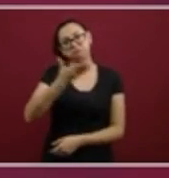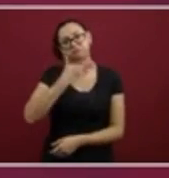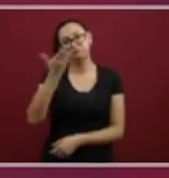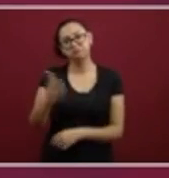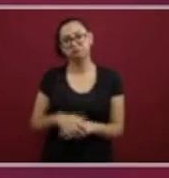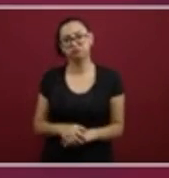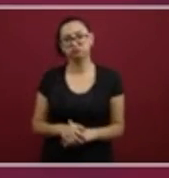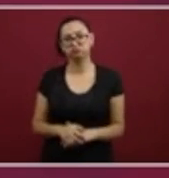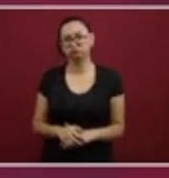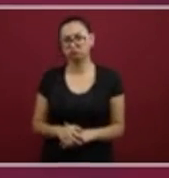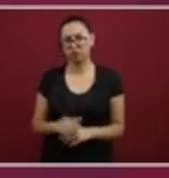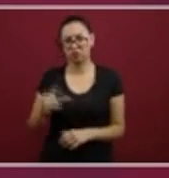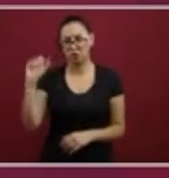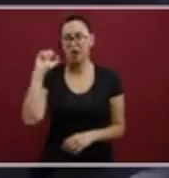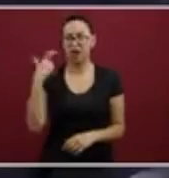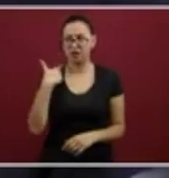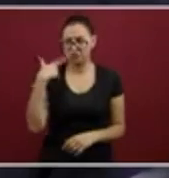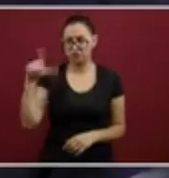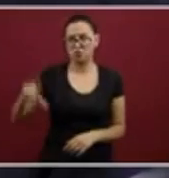en los gobiernos anteriores.